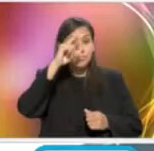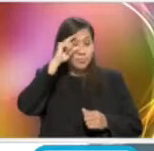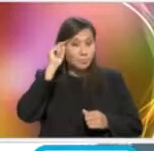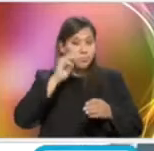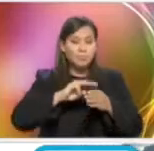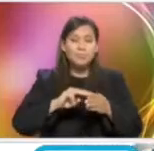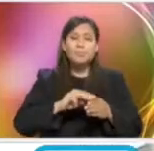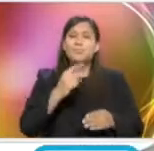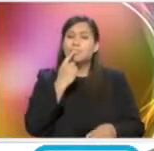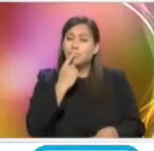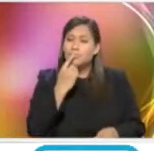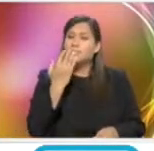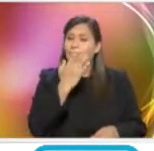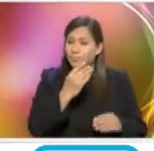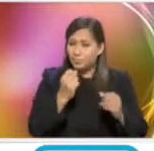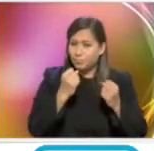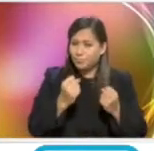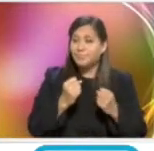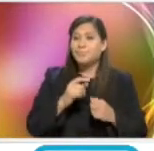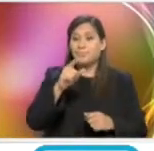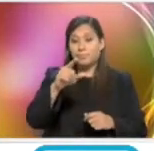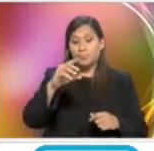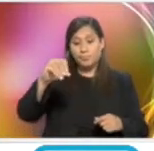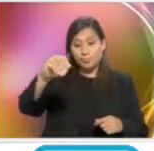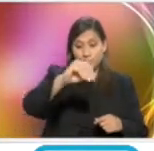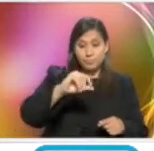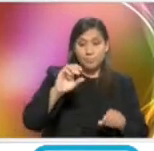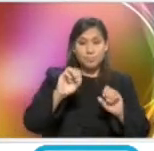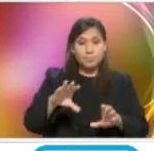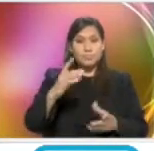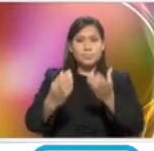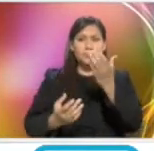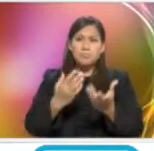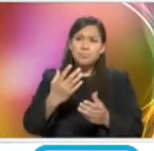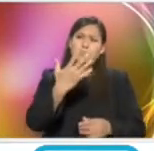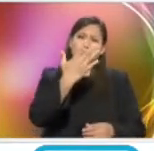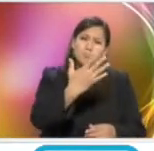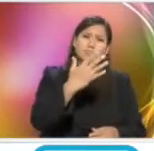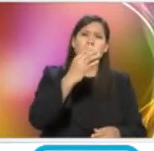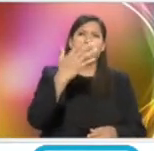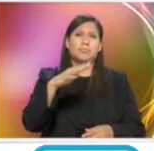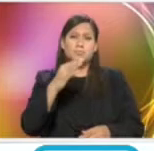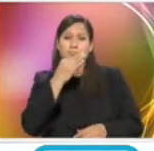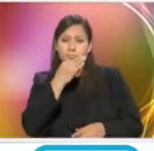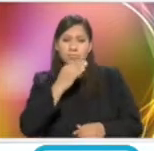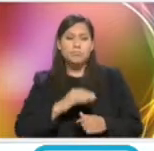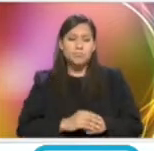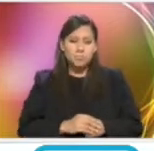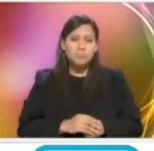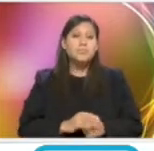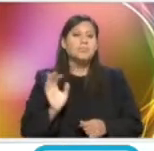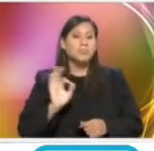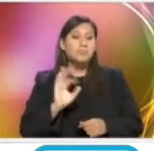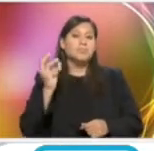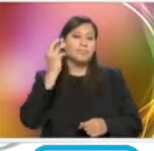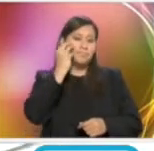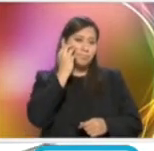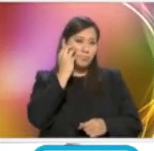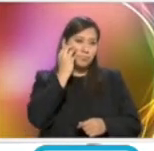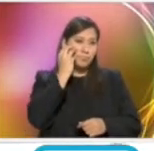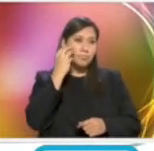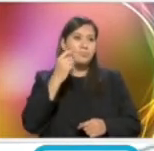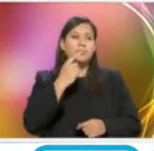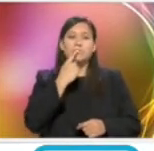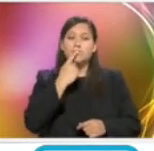muy fuerte. Ok. Entonces ustedes se lo ponen desde el principio, lo dejan hervir 5 o 10 minutos, puede ser que se amargue, que suelte